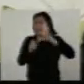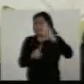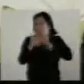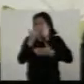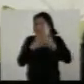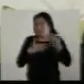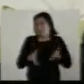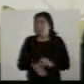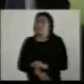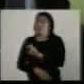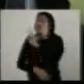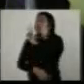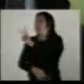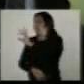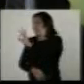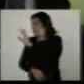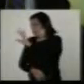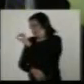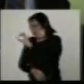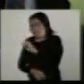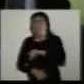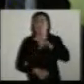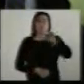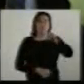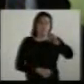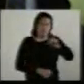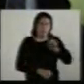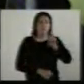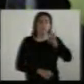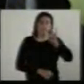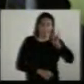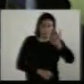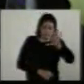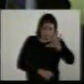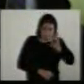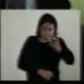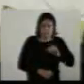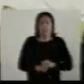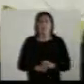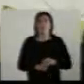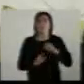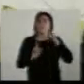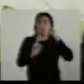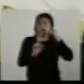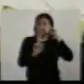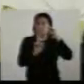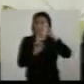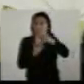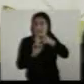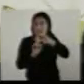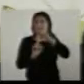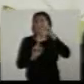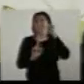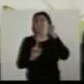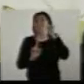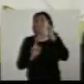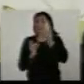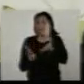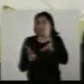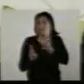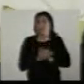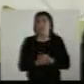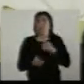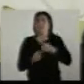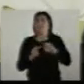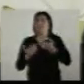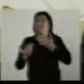General de Personas con Discapacidad. La 27050. La 27050. Claro. En primer lugar, tiene un enfoque de derechos